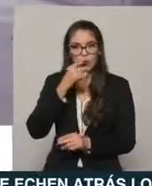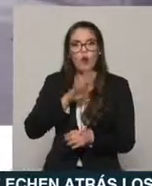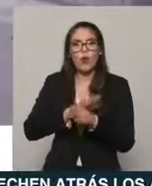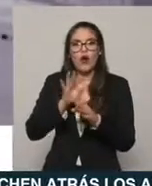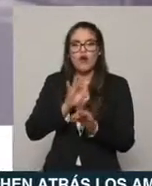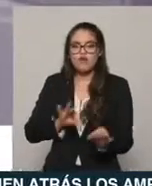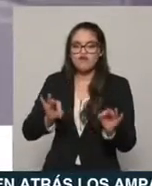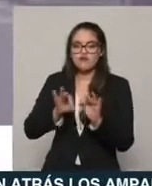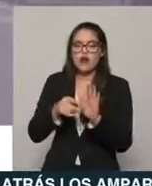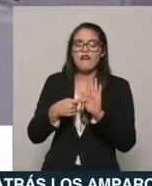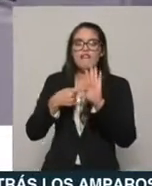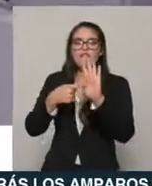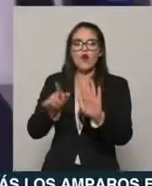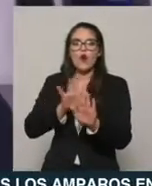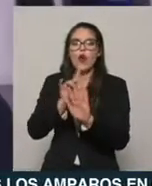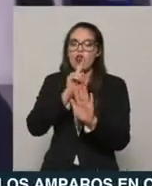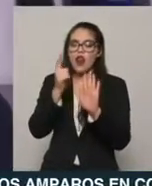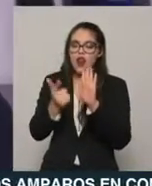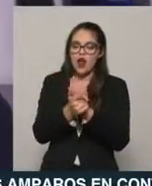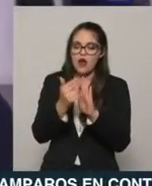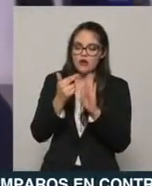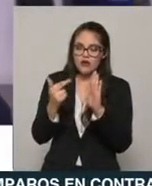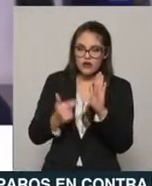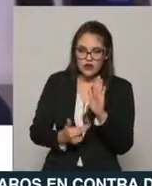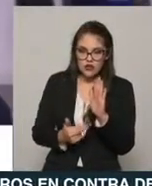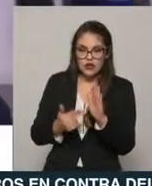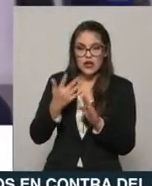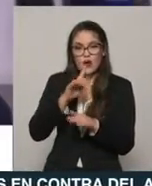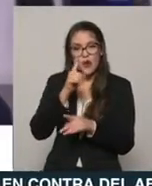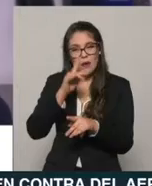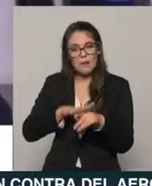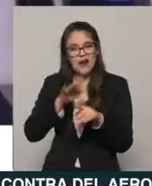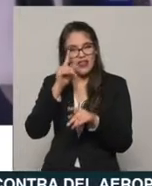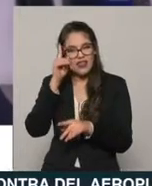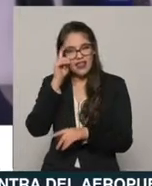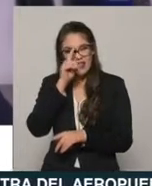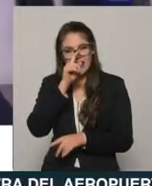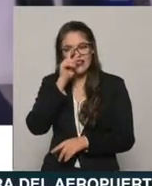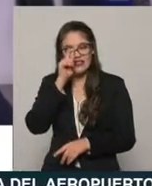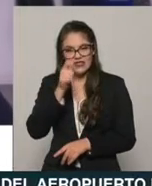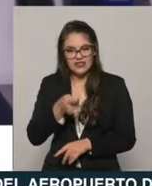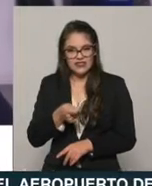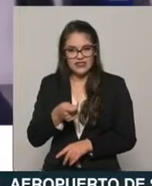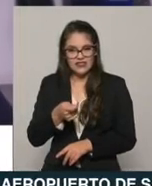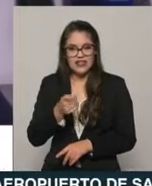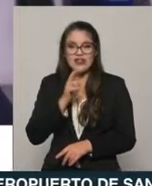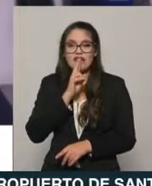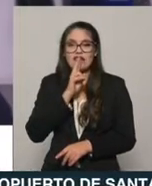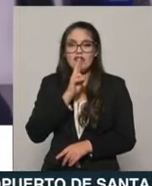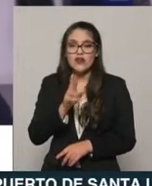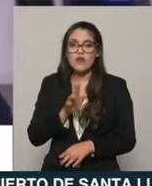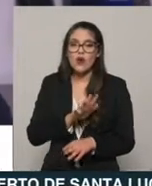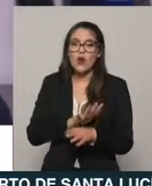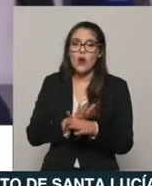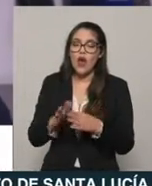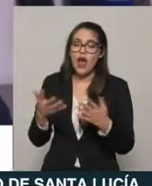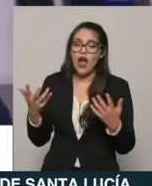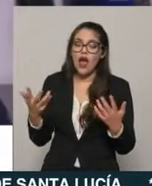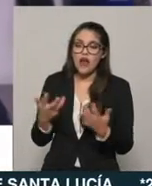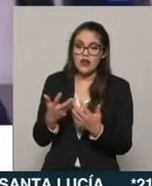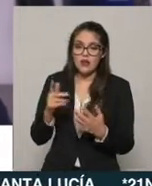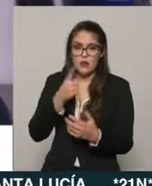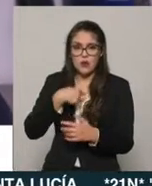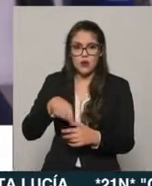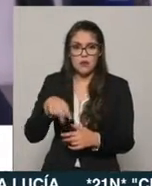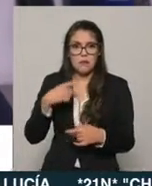fundamento legal de qué es lo que va a hacer, pero la más complicada es la respuesta moral, porque un policía es un